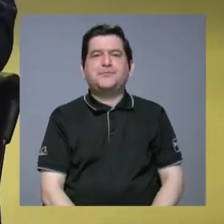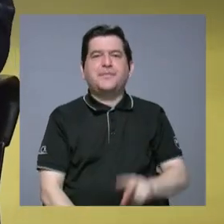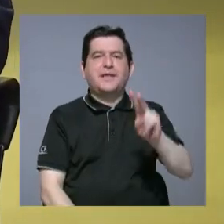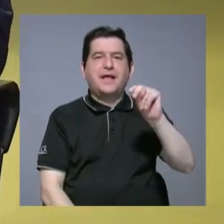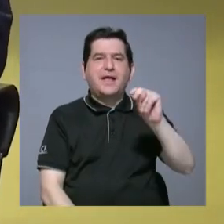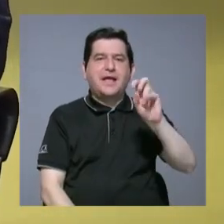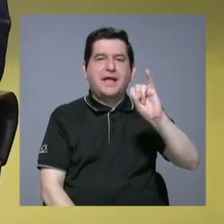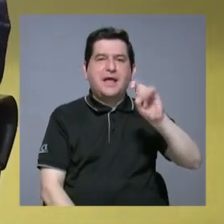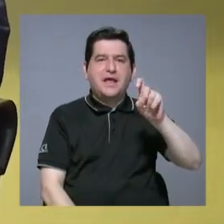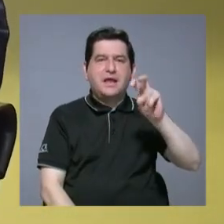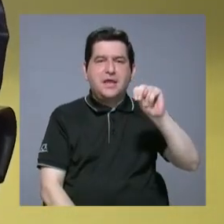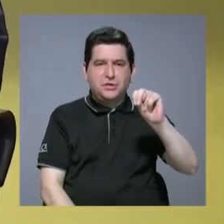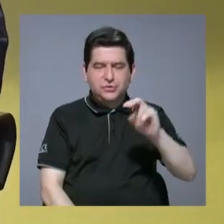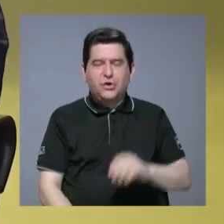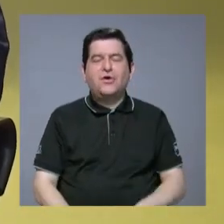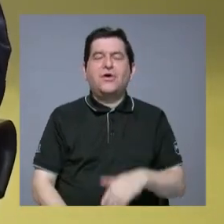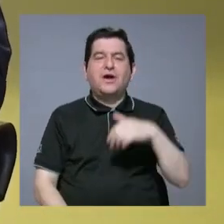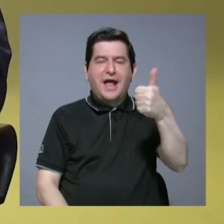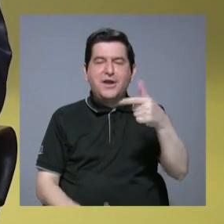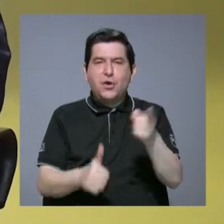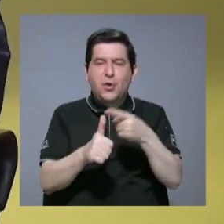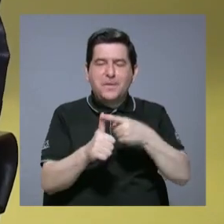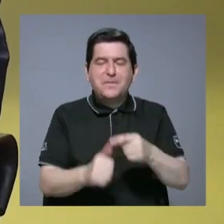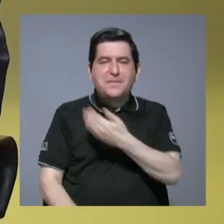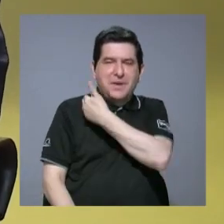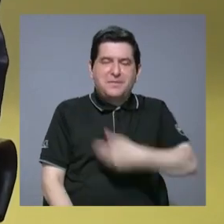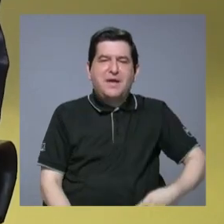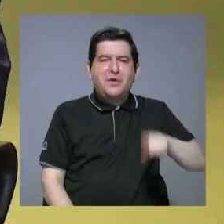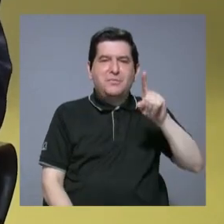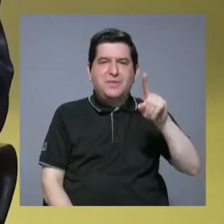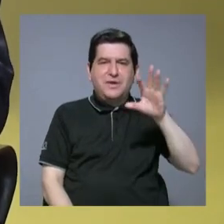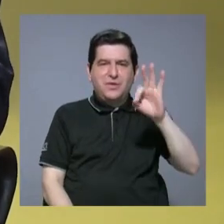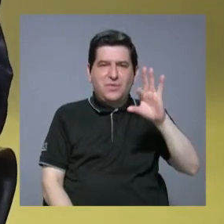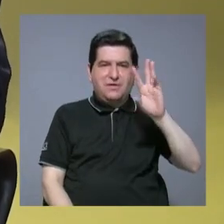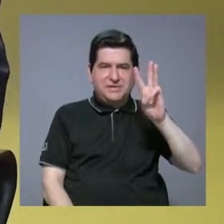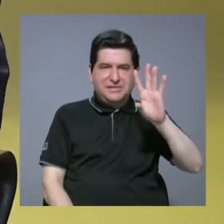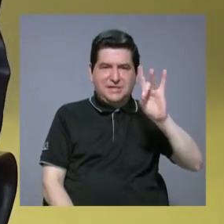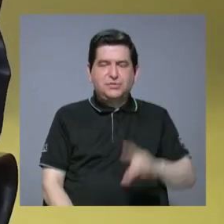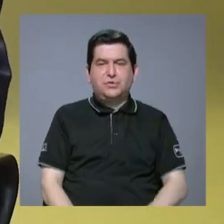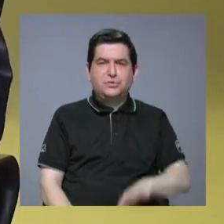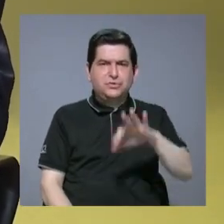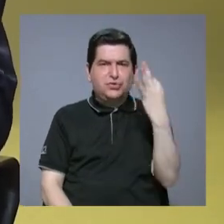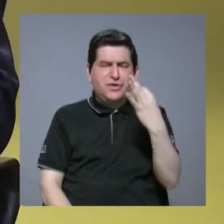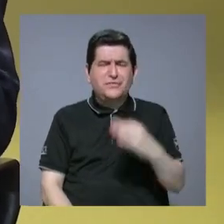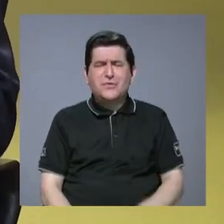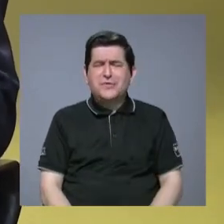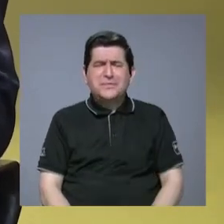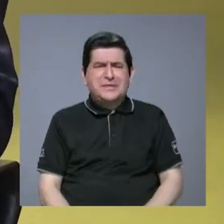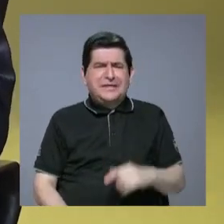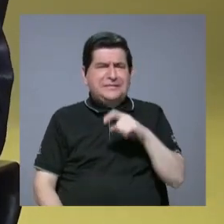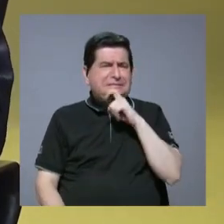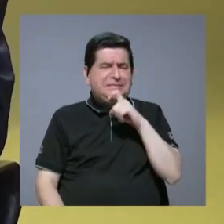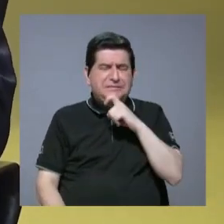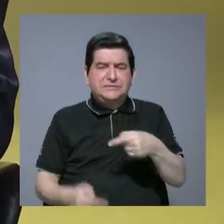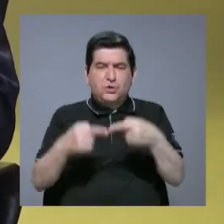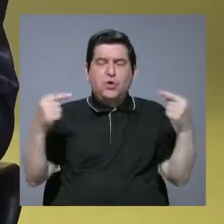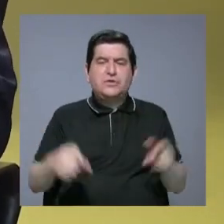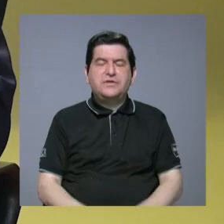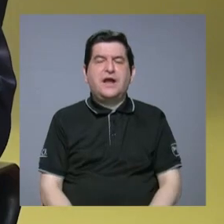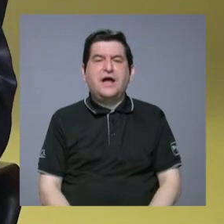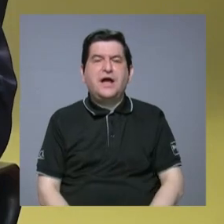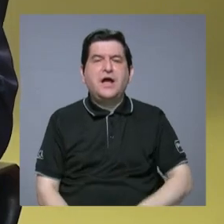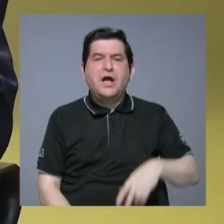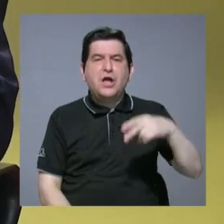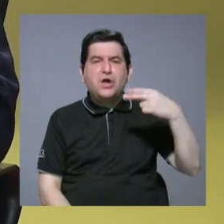Nixon había ganado la primera presidencia en 1968 de una manera muy estrecha contra Hubert Humphrey,